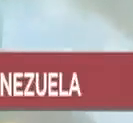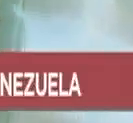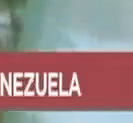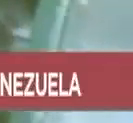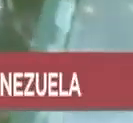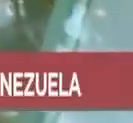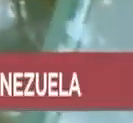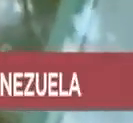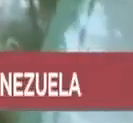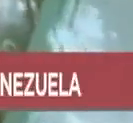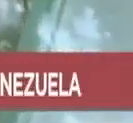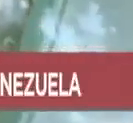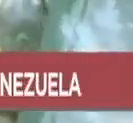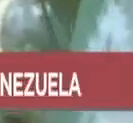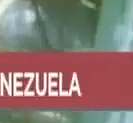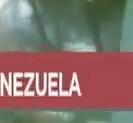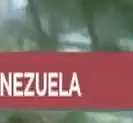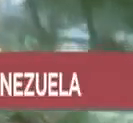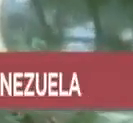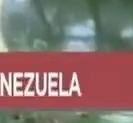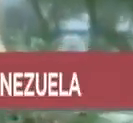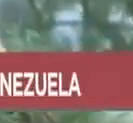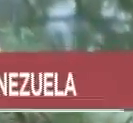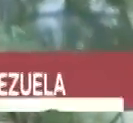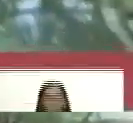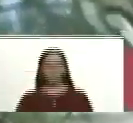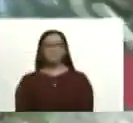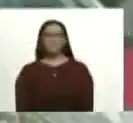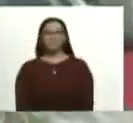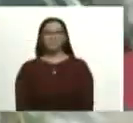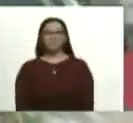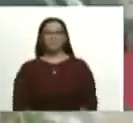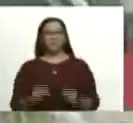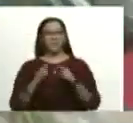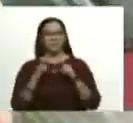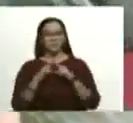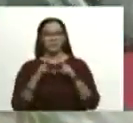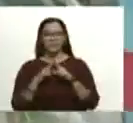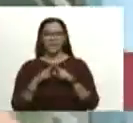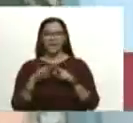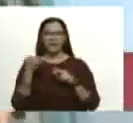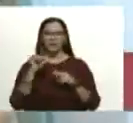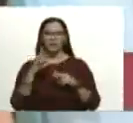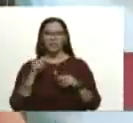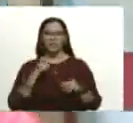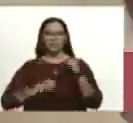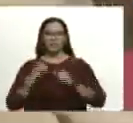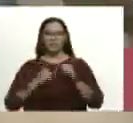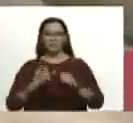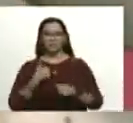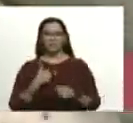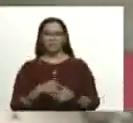Yo me estoy metiendo, Jordana, a conocer a los zorrillos fénix, que ellos salieron corriendo. Yo creo que la que va a salir corriendo soy yo.